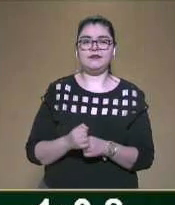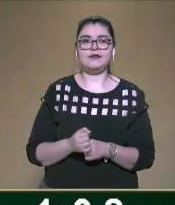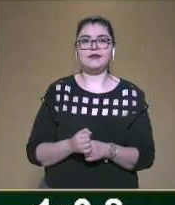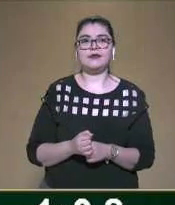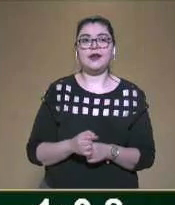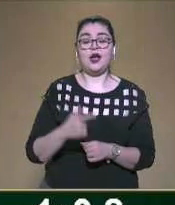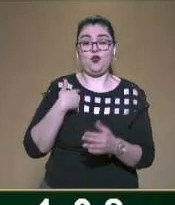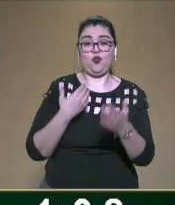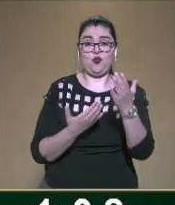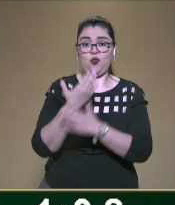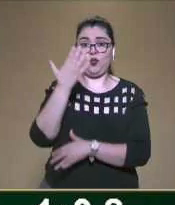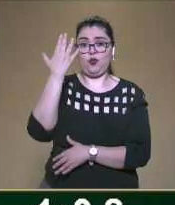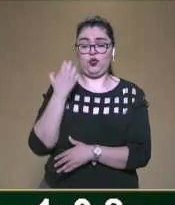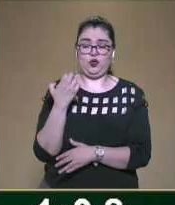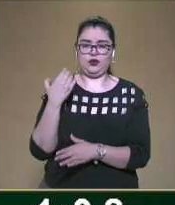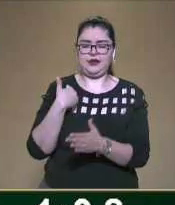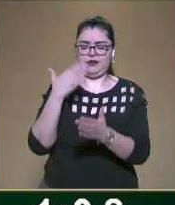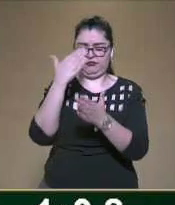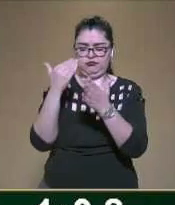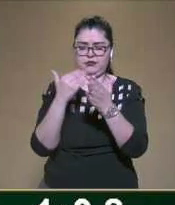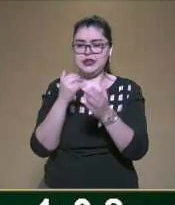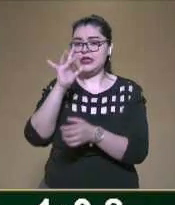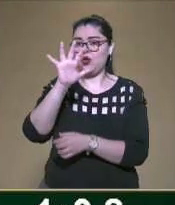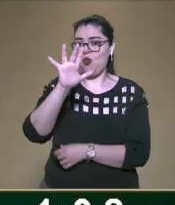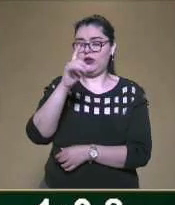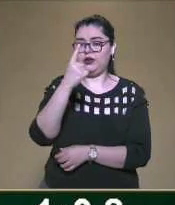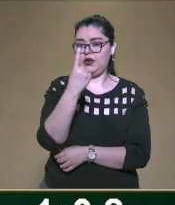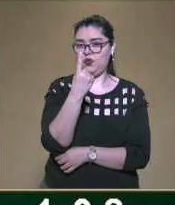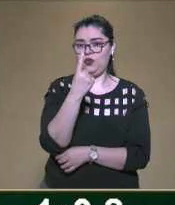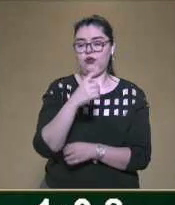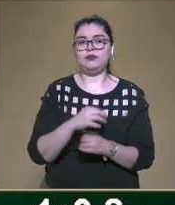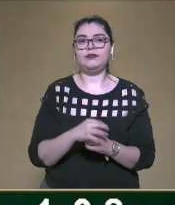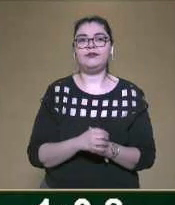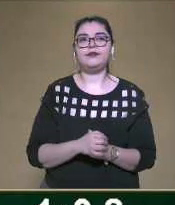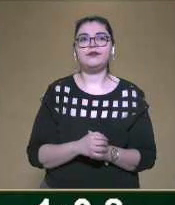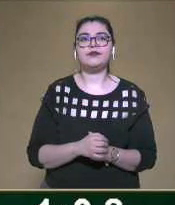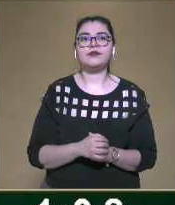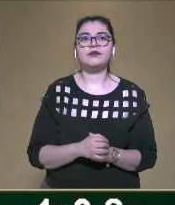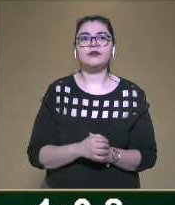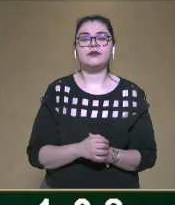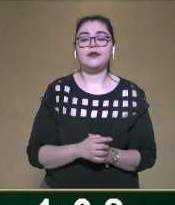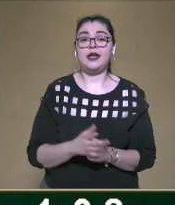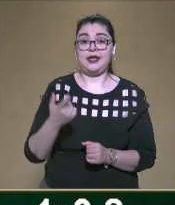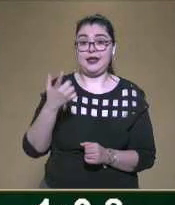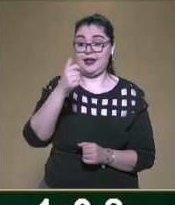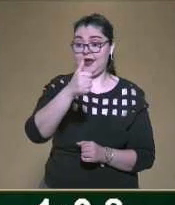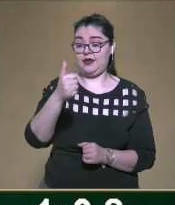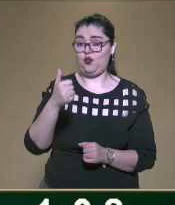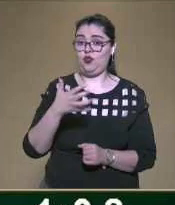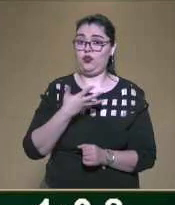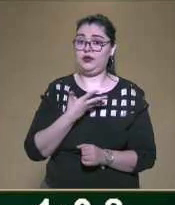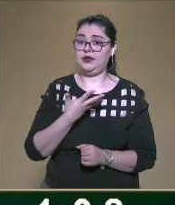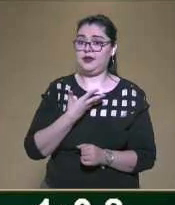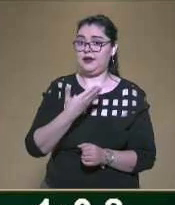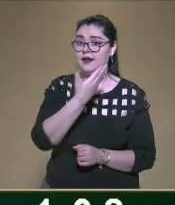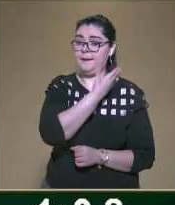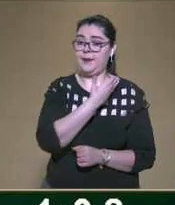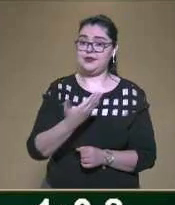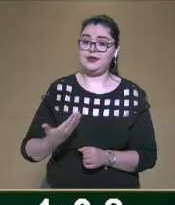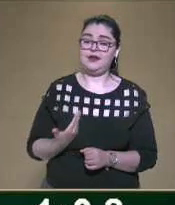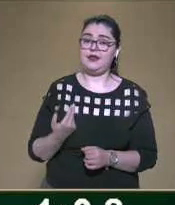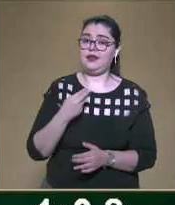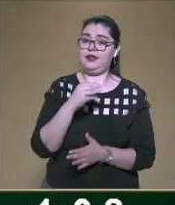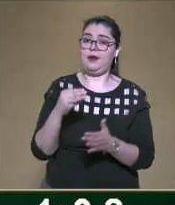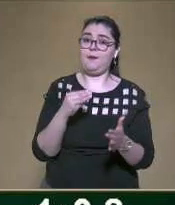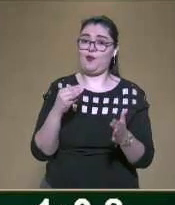son territorios pequeños, cada uno con su propio ayuntamiento y su presidente municipal. Forman parte de los